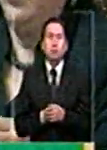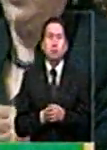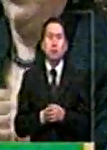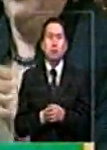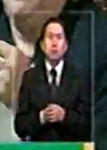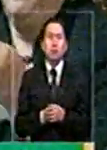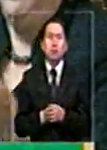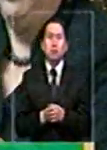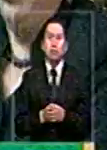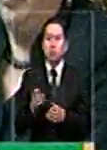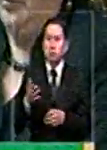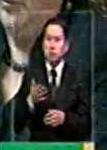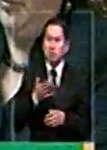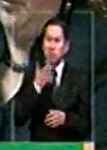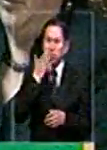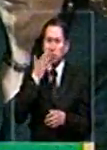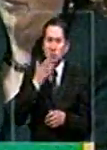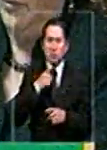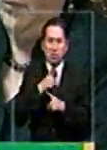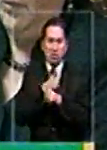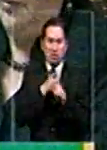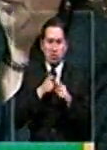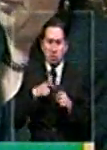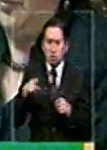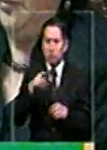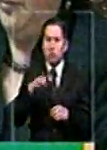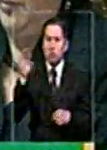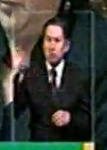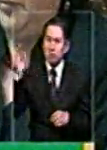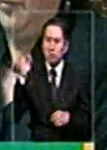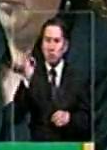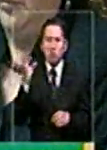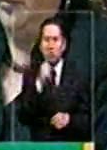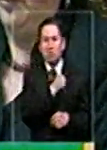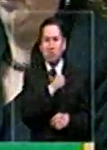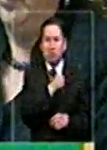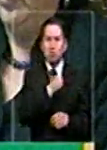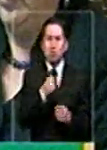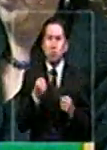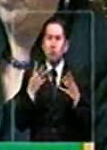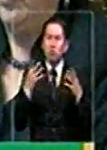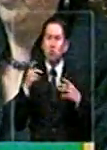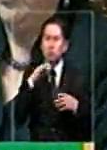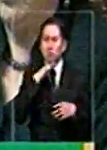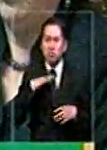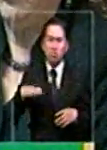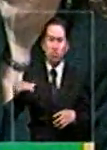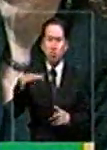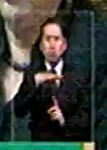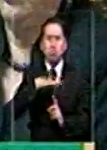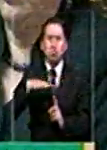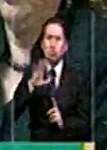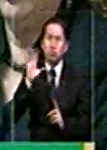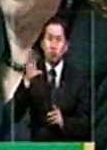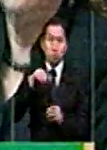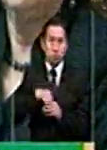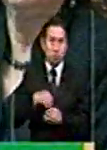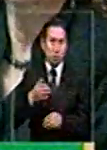por los malos olores, las moscas que contaminaban el ambiente.